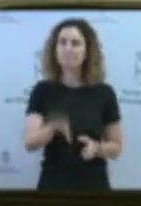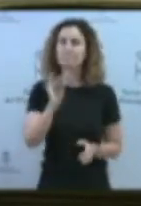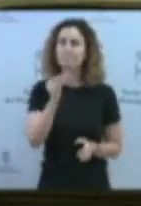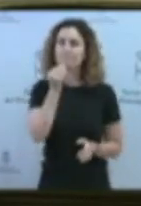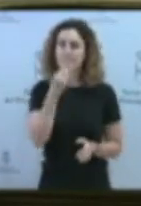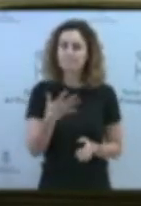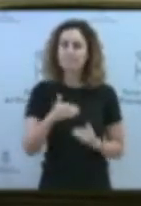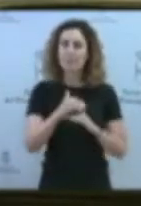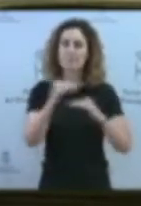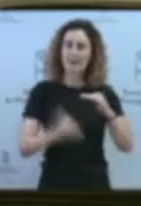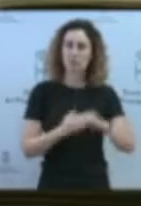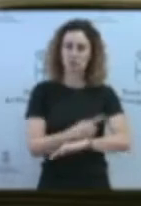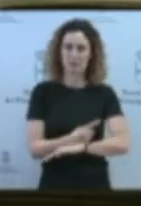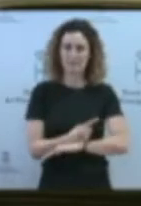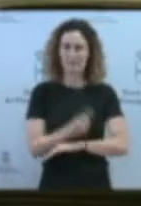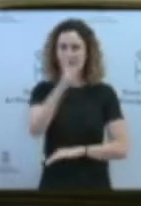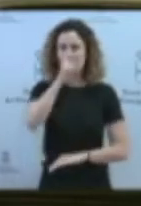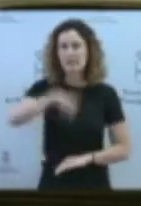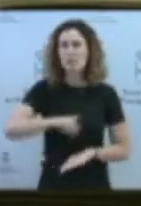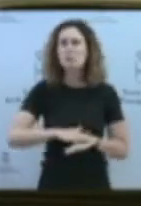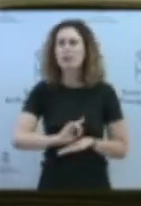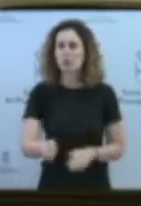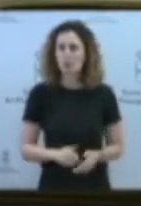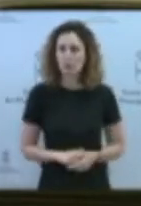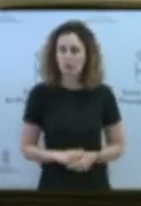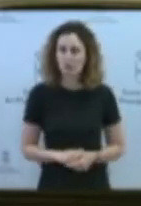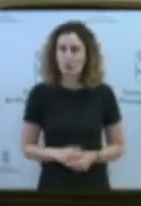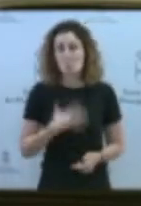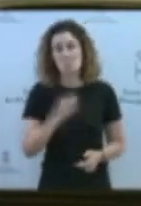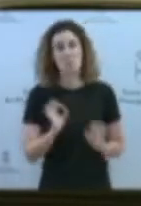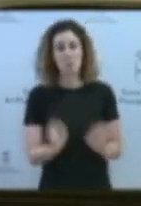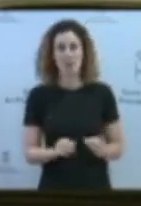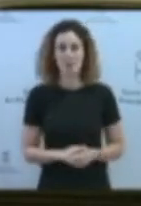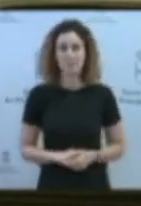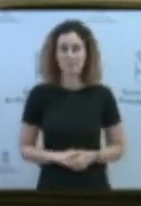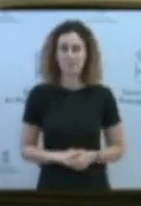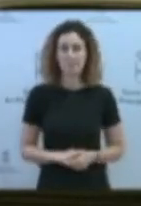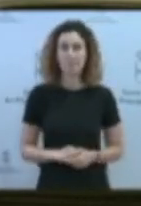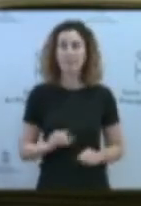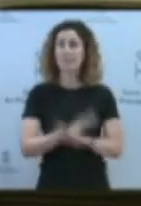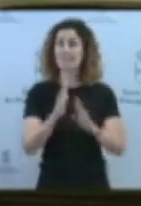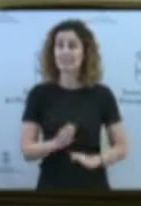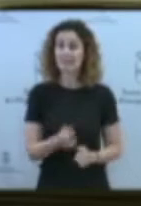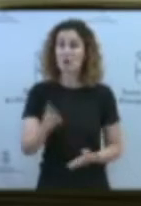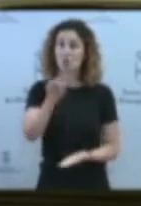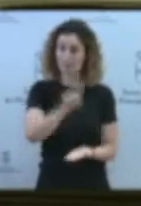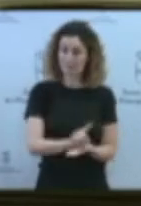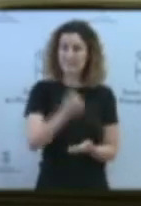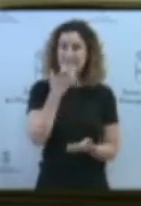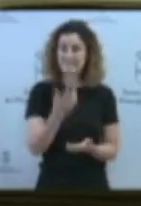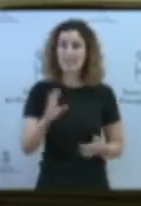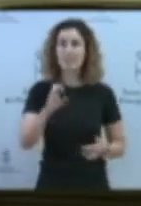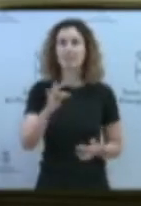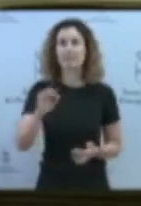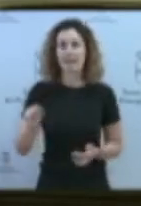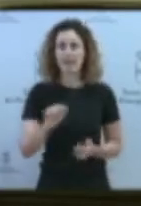hacer? Efectivamente, se podía hacer exactamente igual. Y al final, insisto, es el consorcio de transportes, a través de una empresa determinada, la que dice que no va a poner